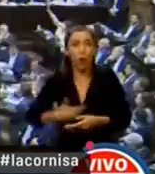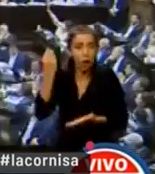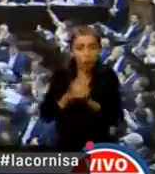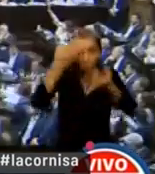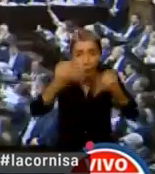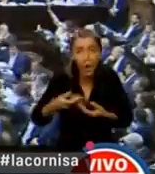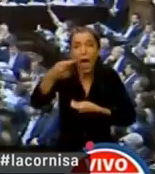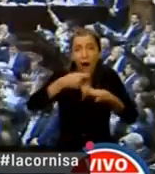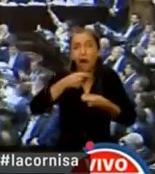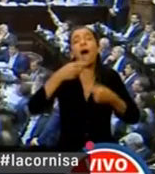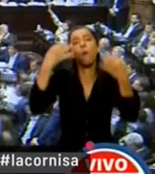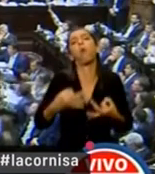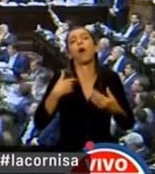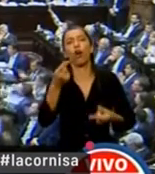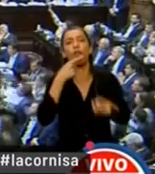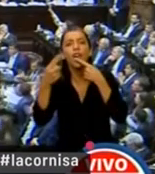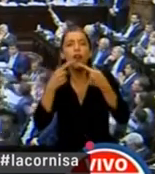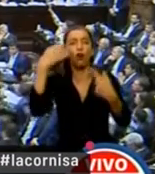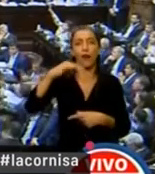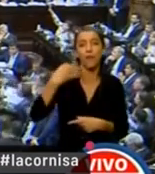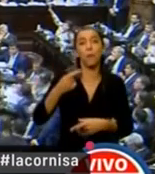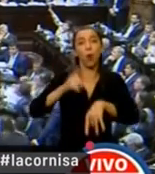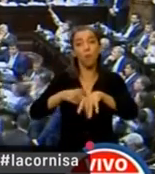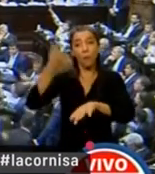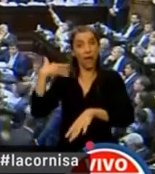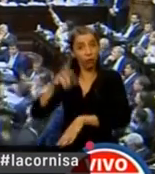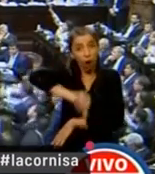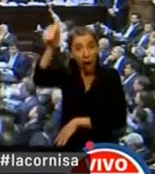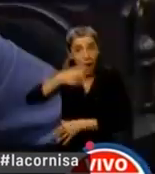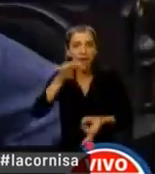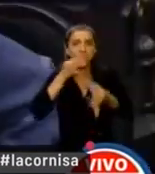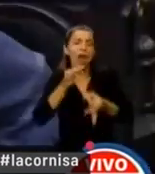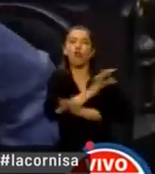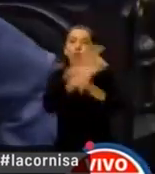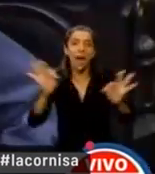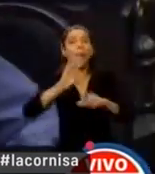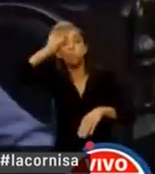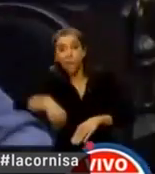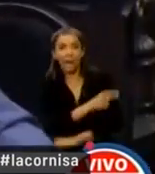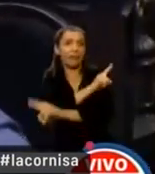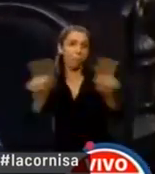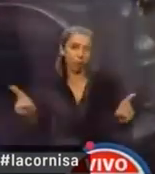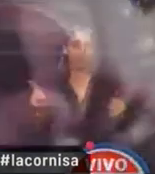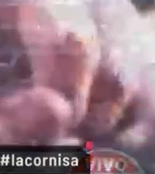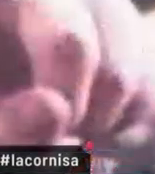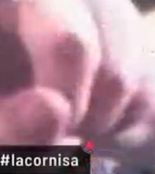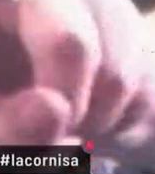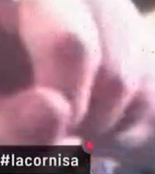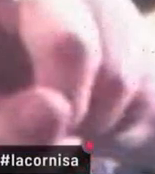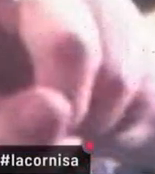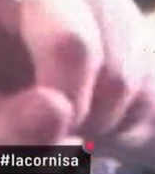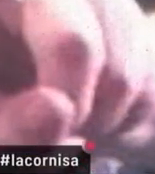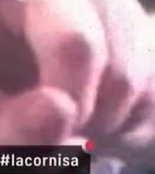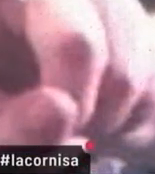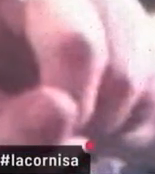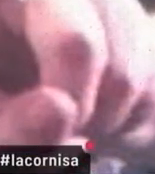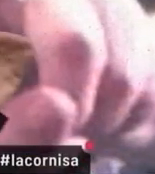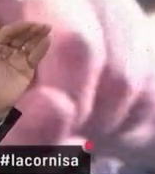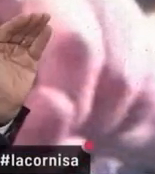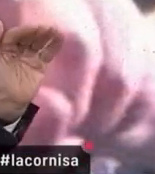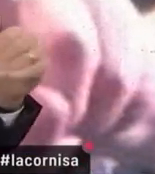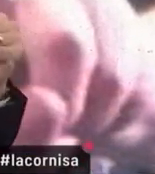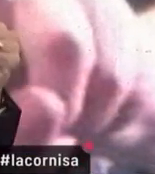campaña. Porque cuando ganan, no dialogan. Y cuando pierden, tampoco. Gracias, diputado. Yo te digo, para que Ritondo